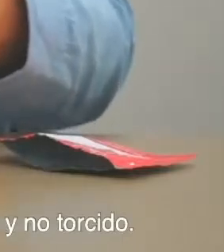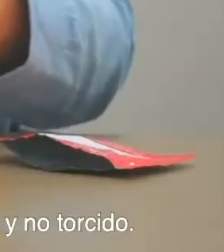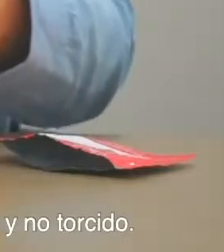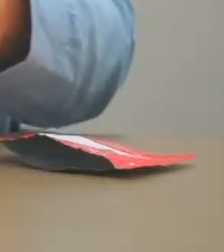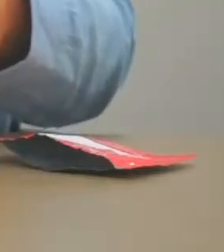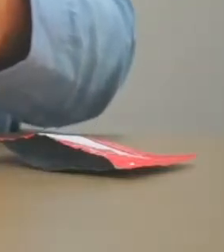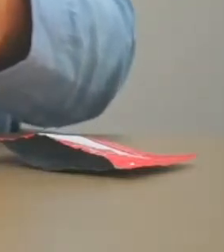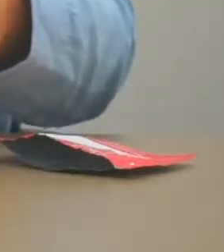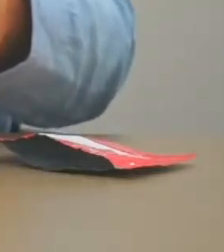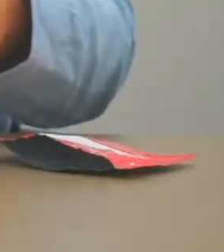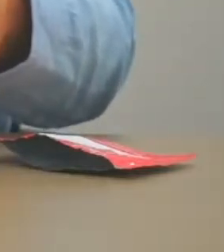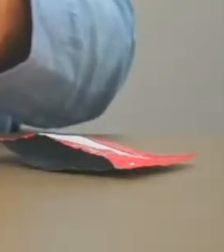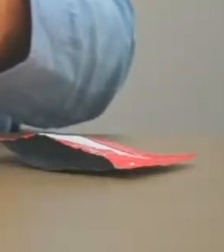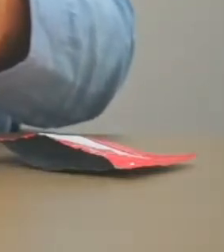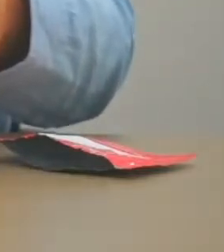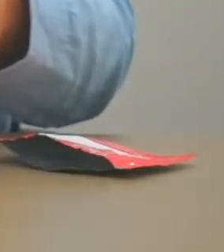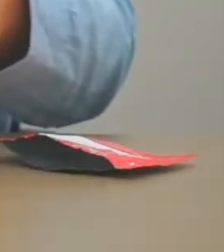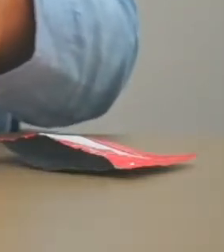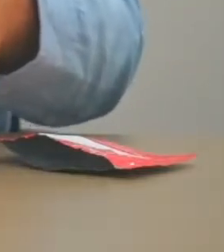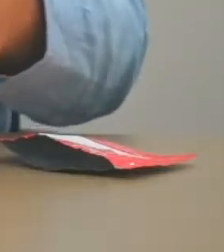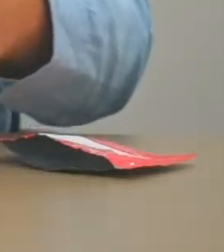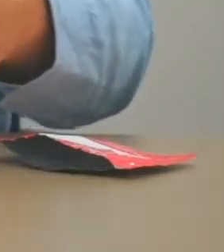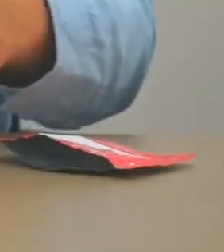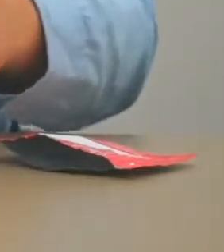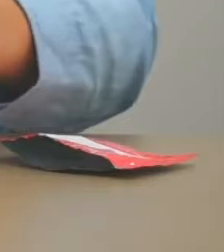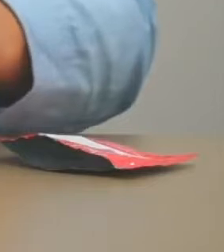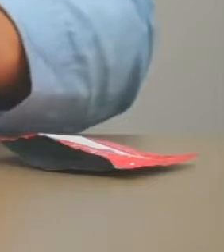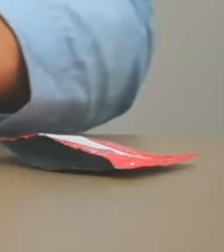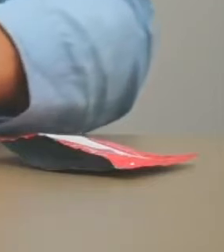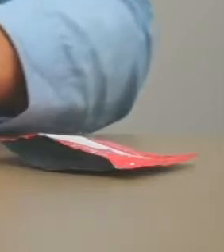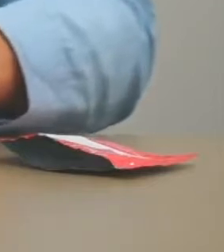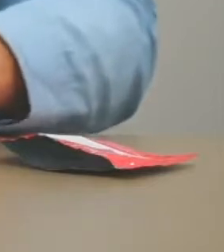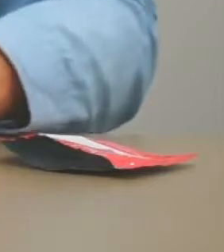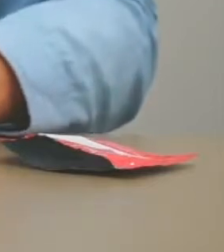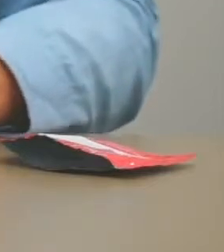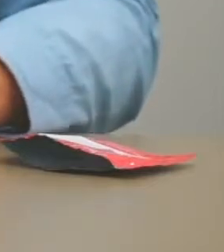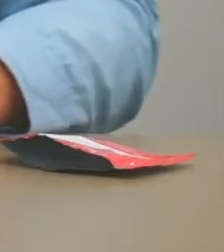torcido. El anillo externo quedará por fuera.